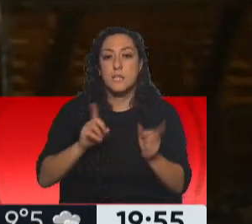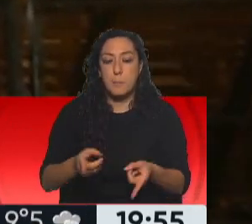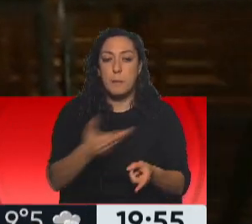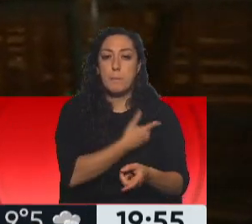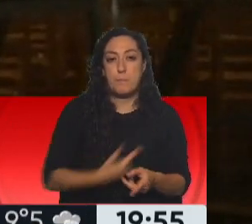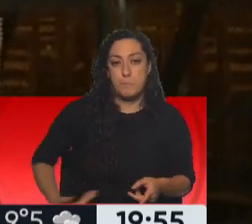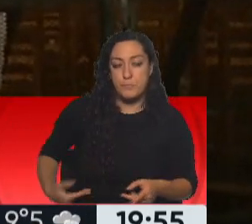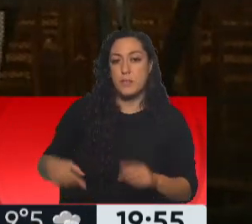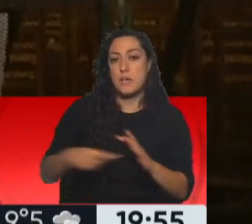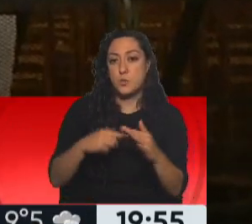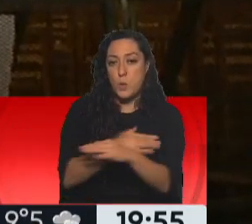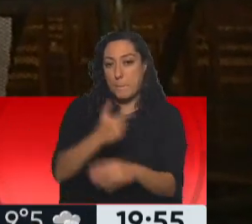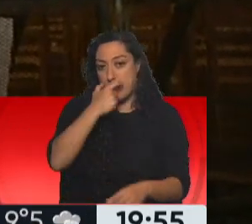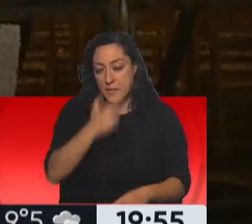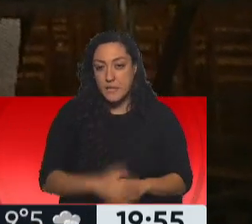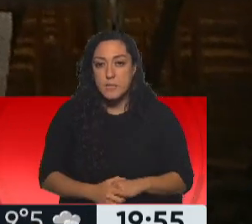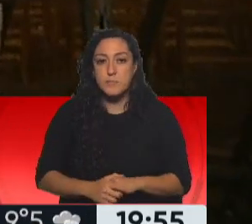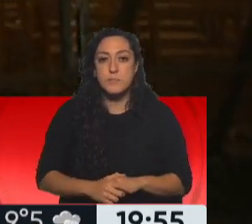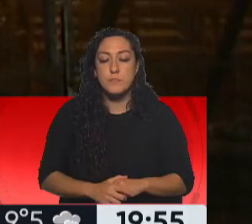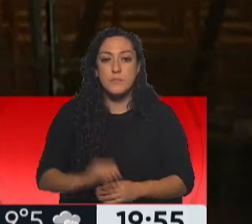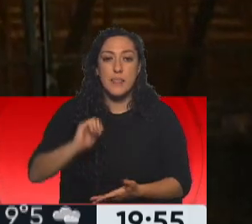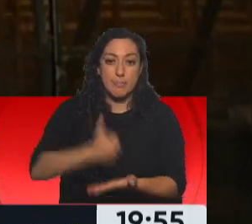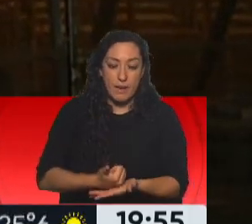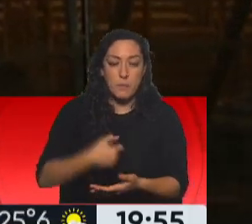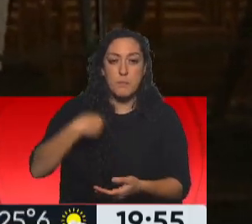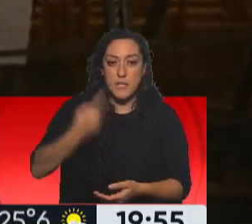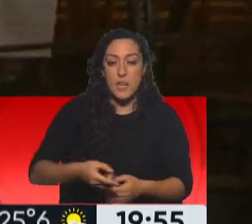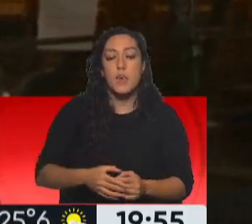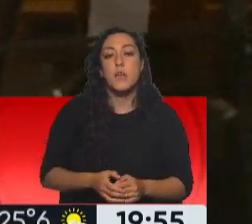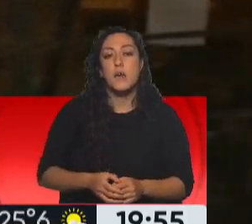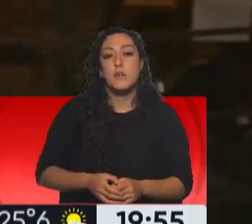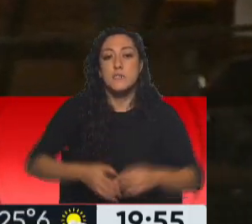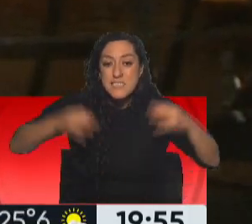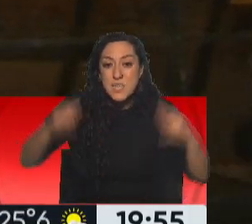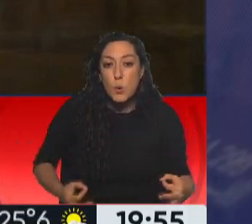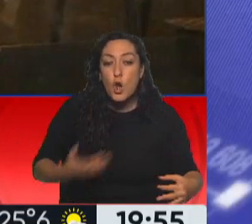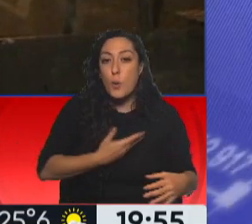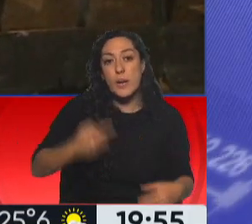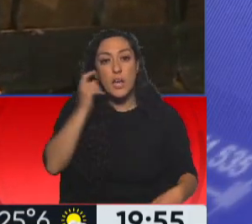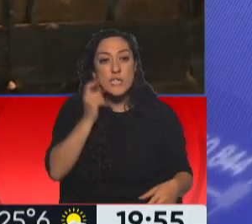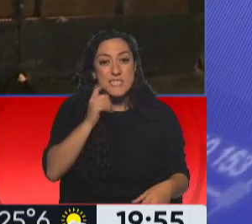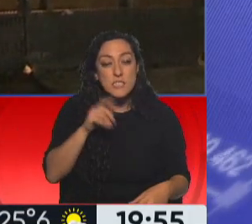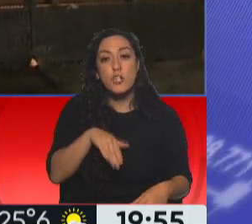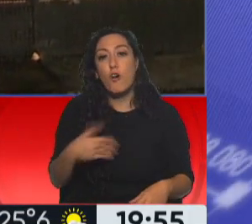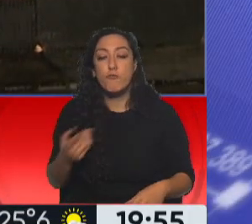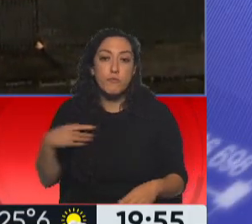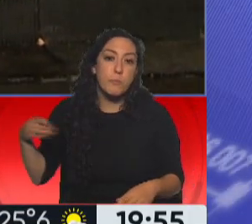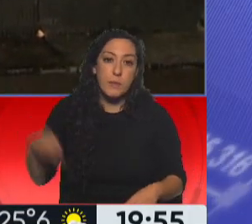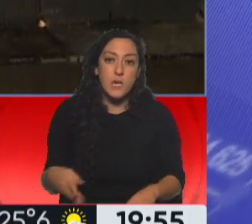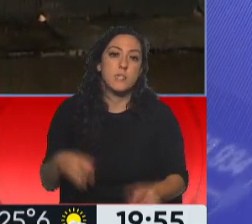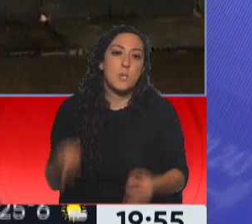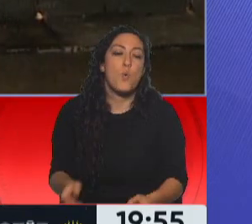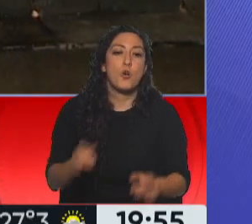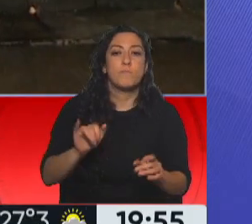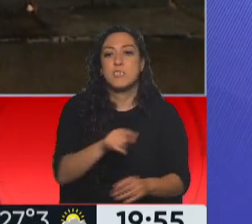gobierno de la ciudad de Buenos Aires, Jorge Macri, pero no está confirmada aún la presencia del gobernador de la provincia de Buenos Aires, Axel Kicillof.